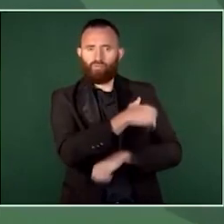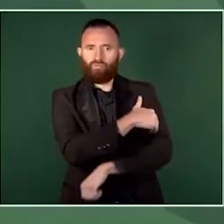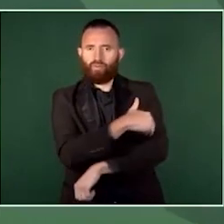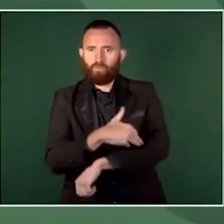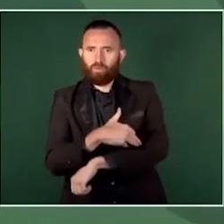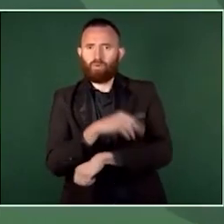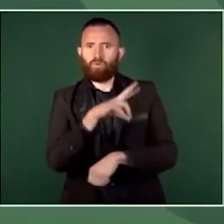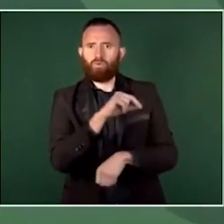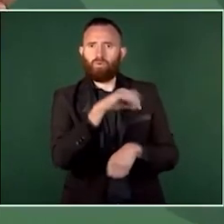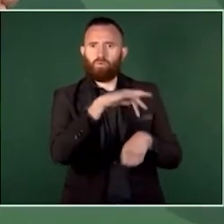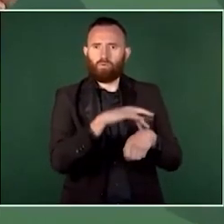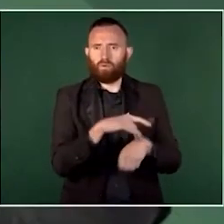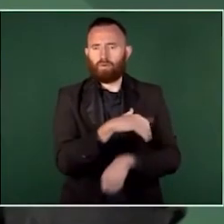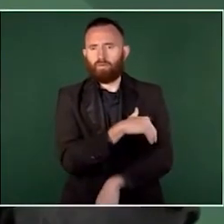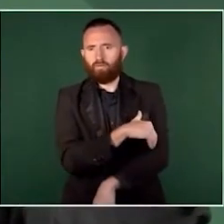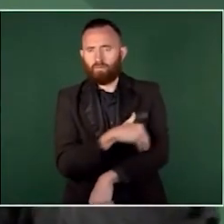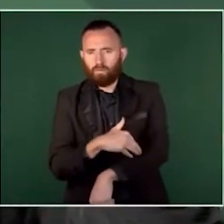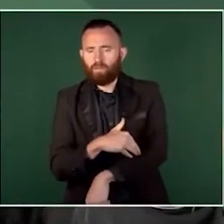y